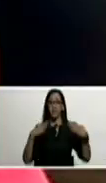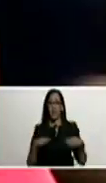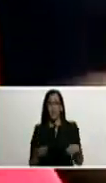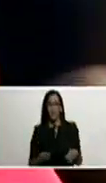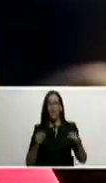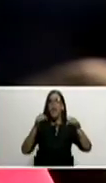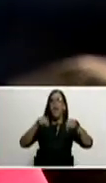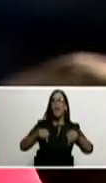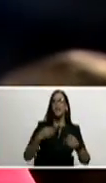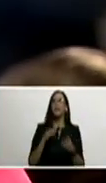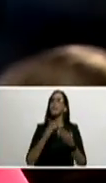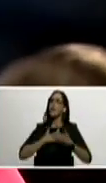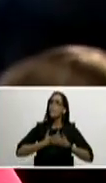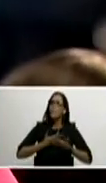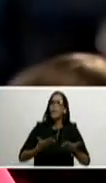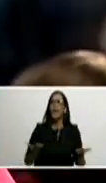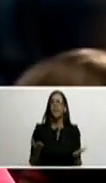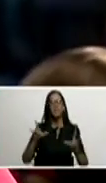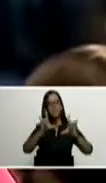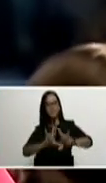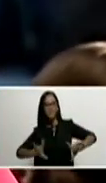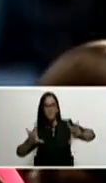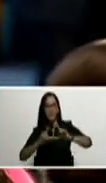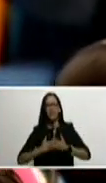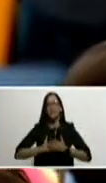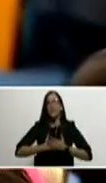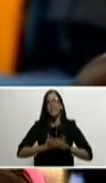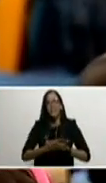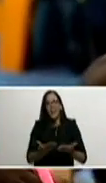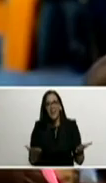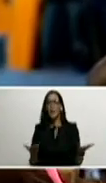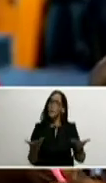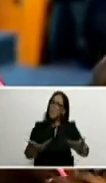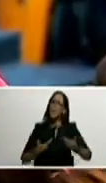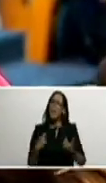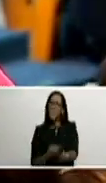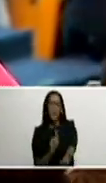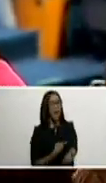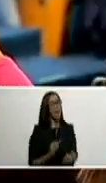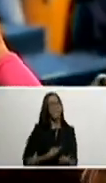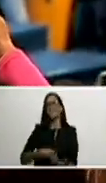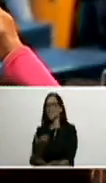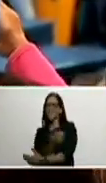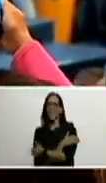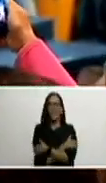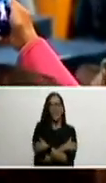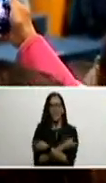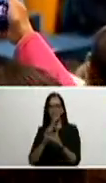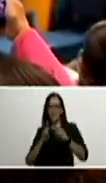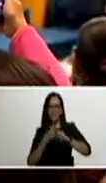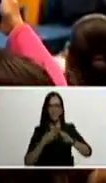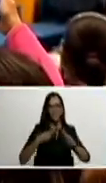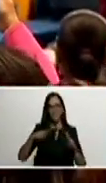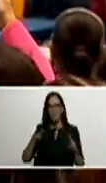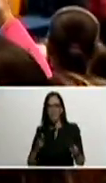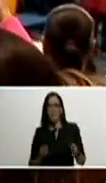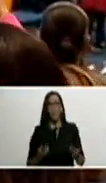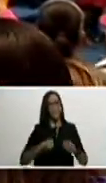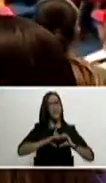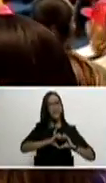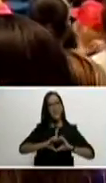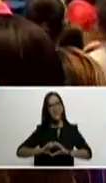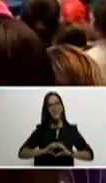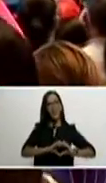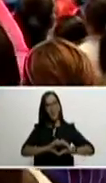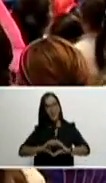Ella es la muestra del cariño que te he dado. Venga, mi hermano, dame un abrazo de paz. Mi corazón